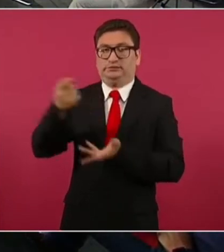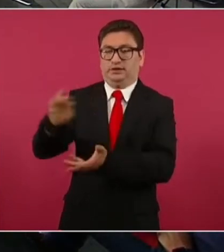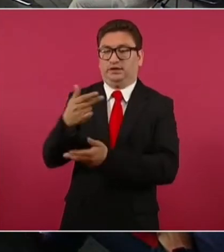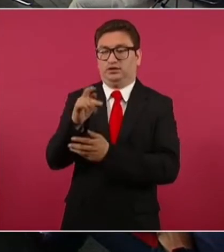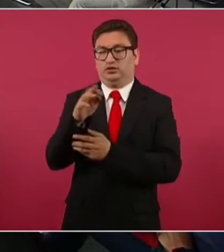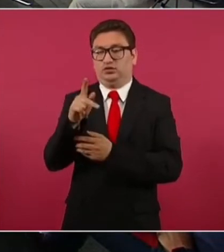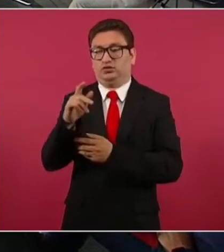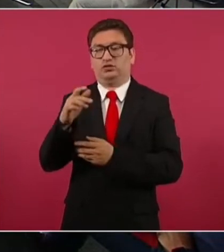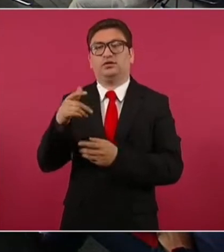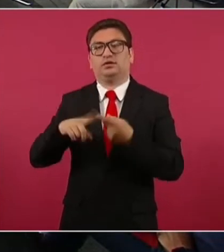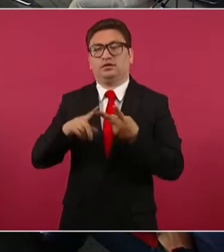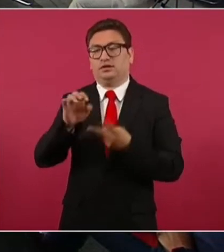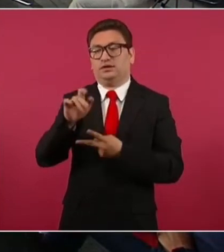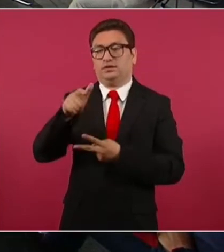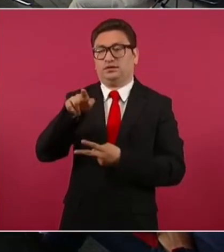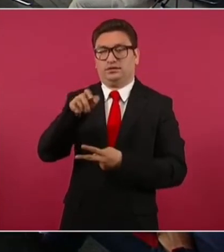Camín y Enrique Krause?